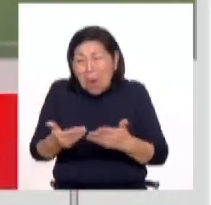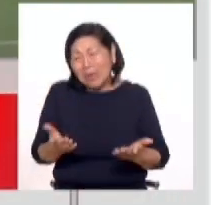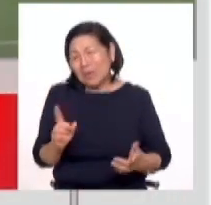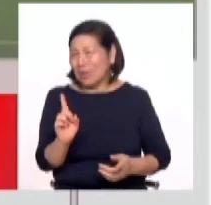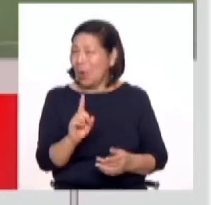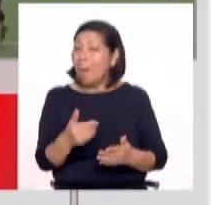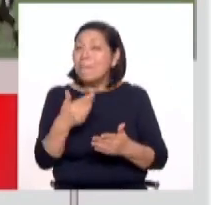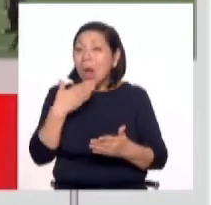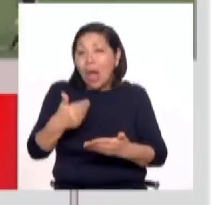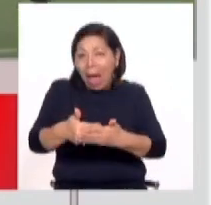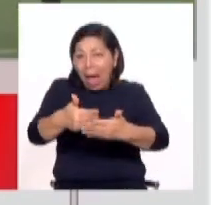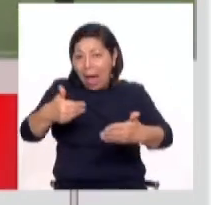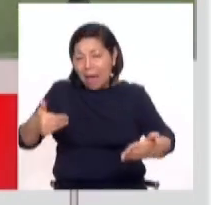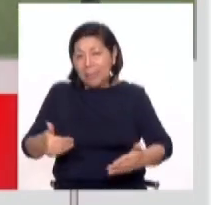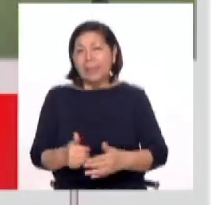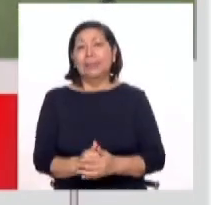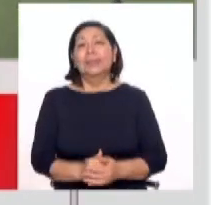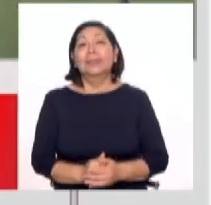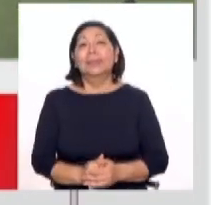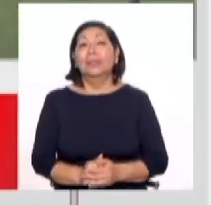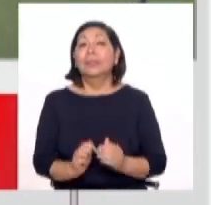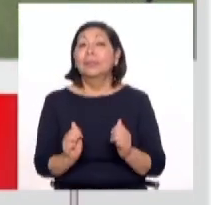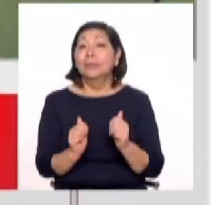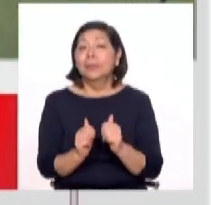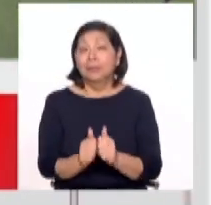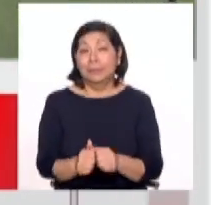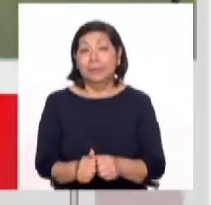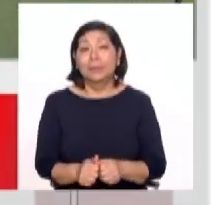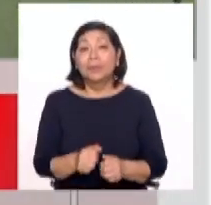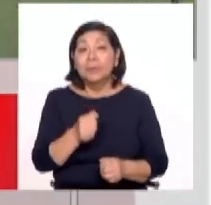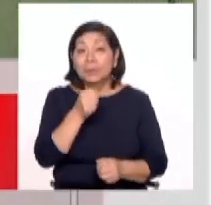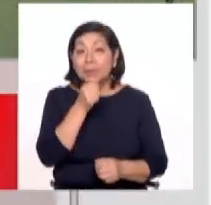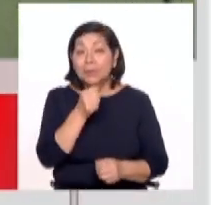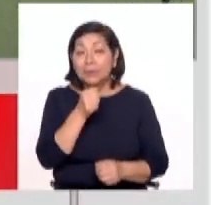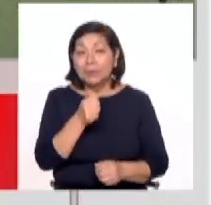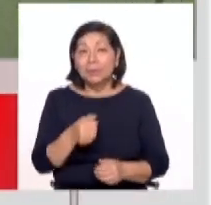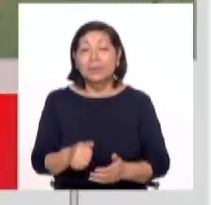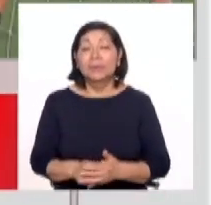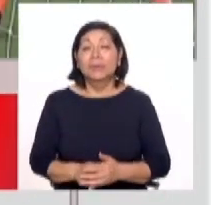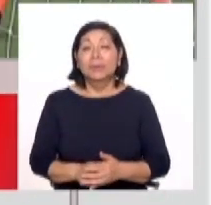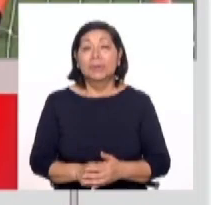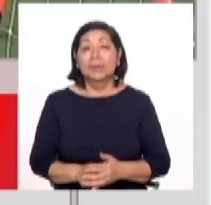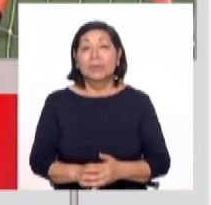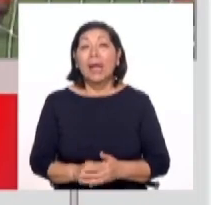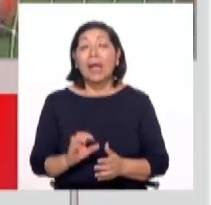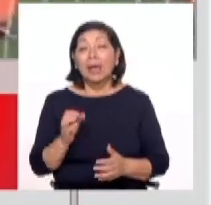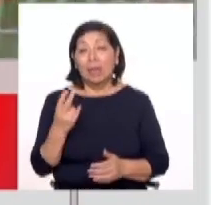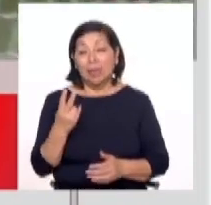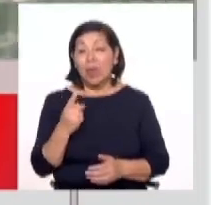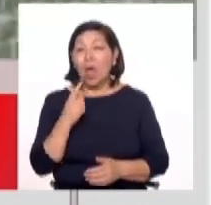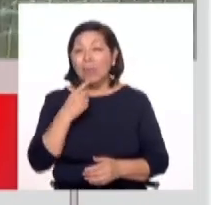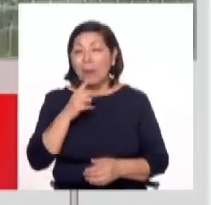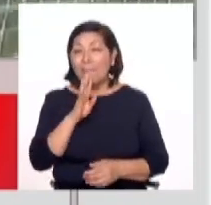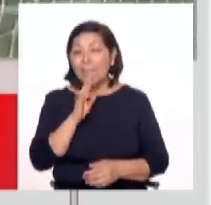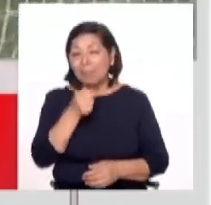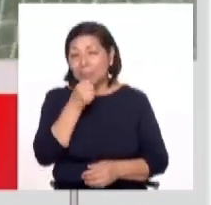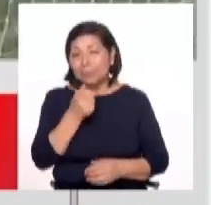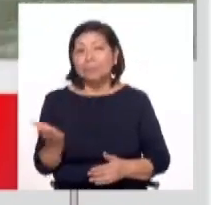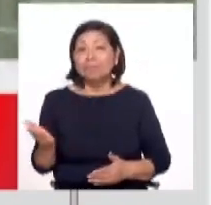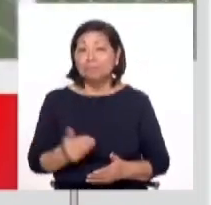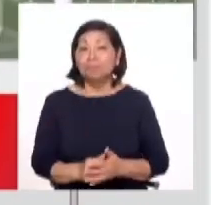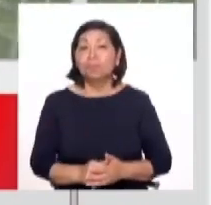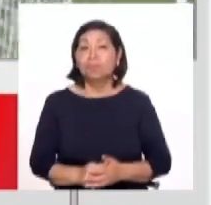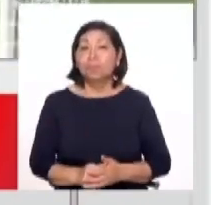partido. Bien. Nos acompaña también el periodista Jason Latorre, de Latina. ¿Cómo están? Ante